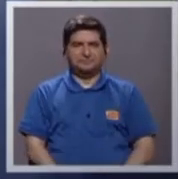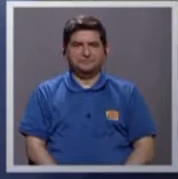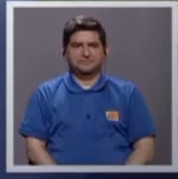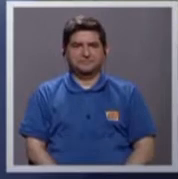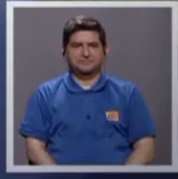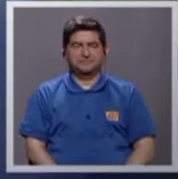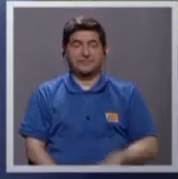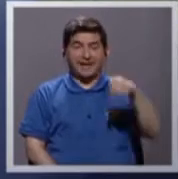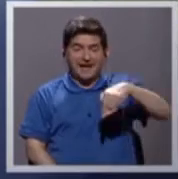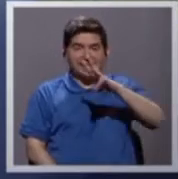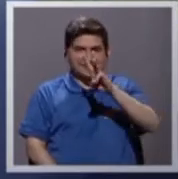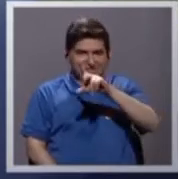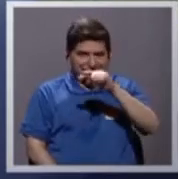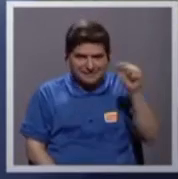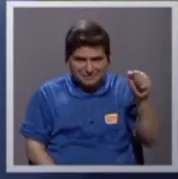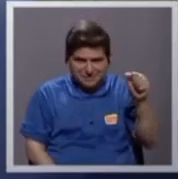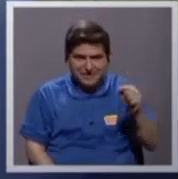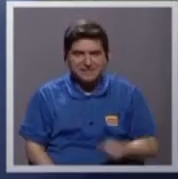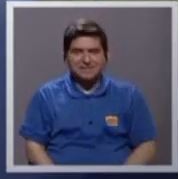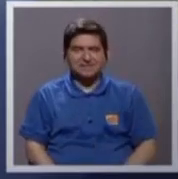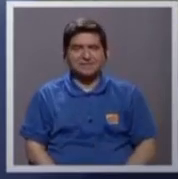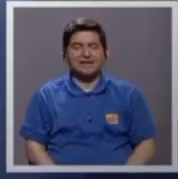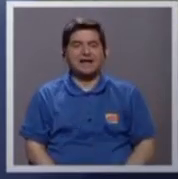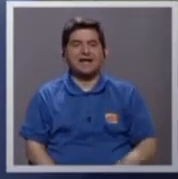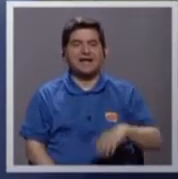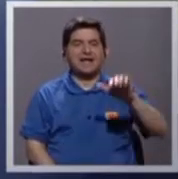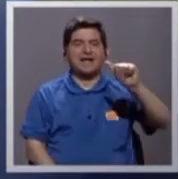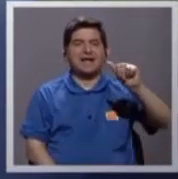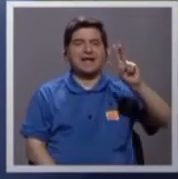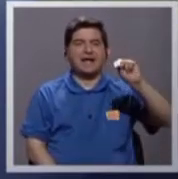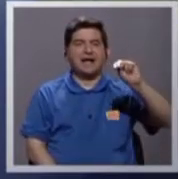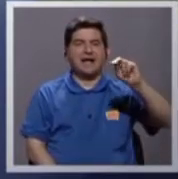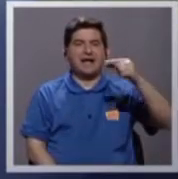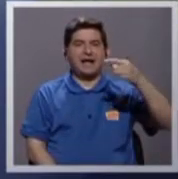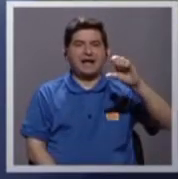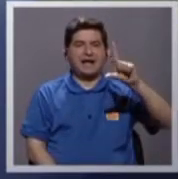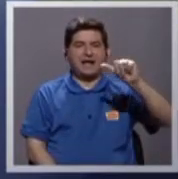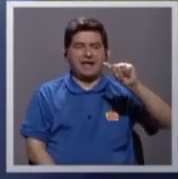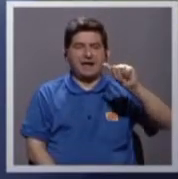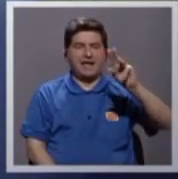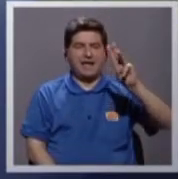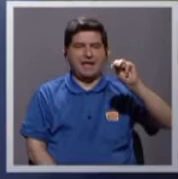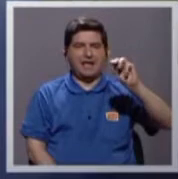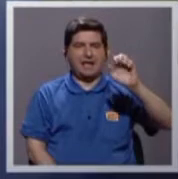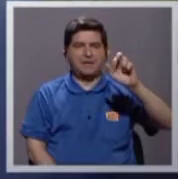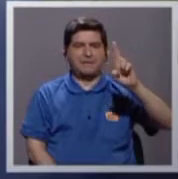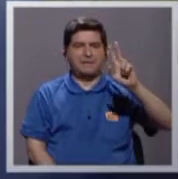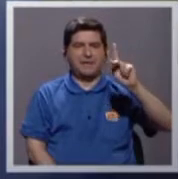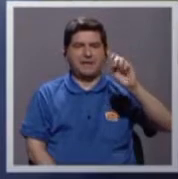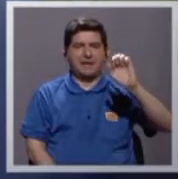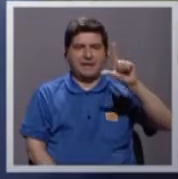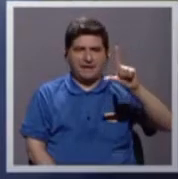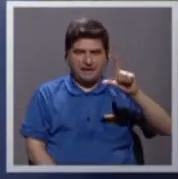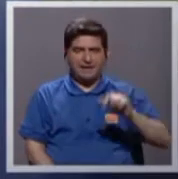por este semestre la canciller Merkel es la presidente de